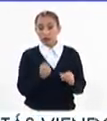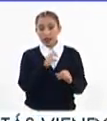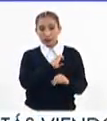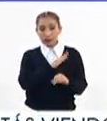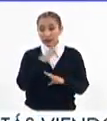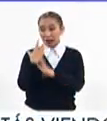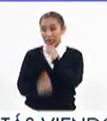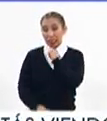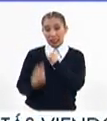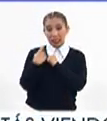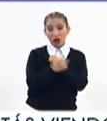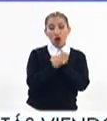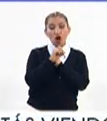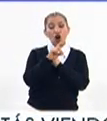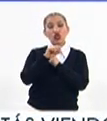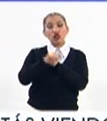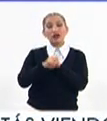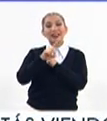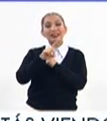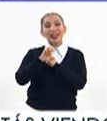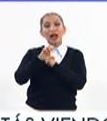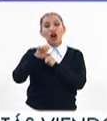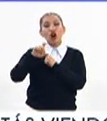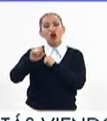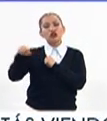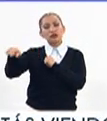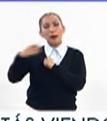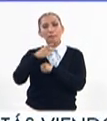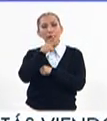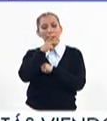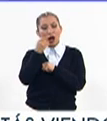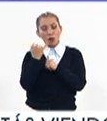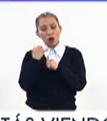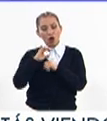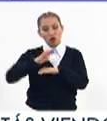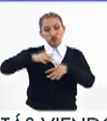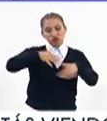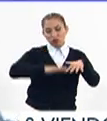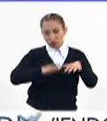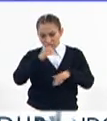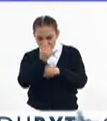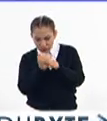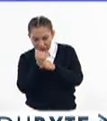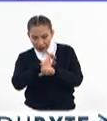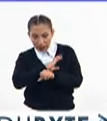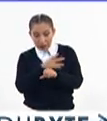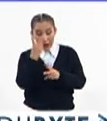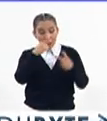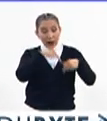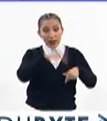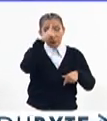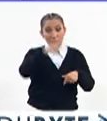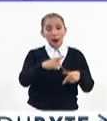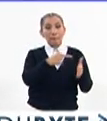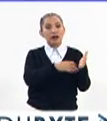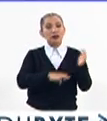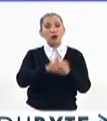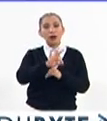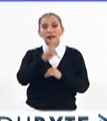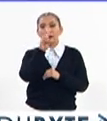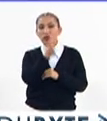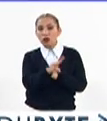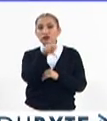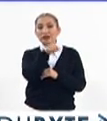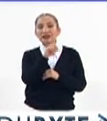que huyó del franquismo fue Odón de Buen y del Cos, considerado el padre de la oceanografía española, quien llegó a México en